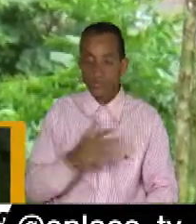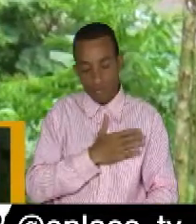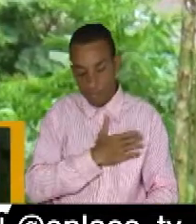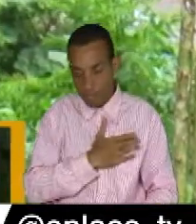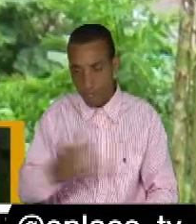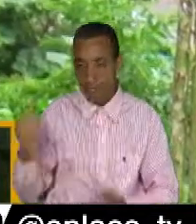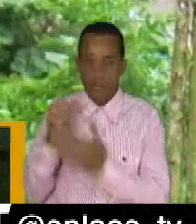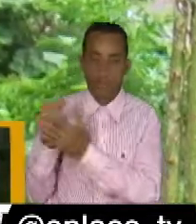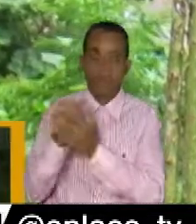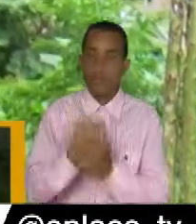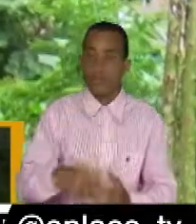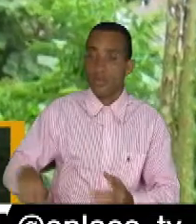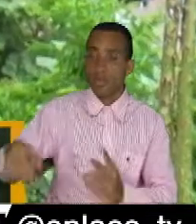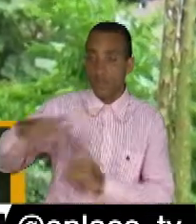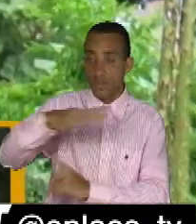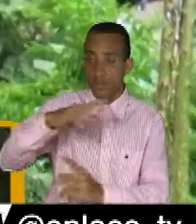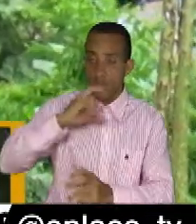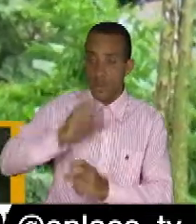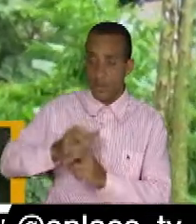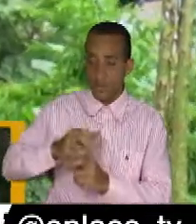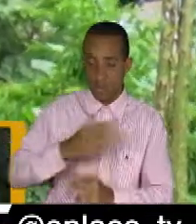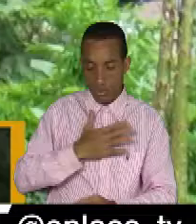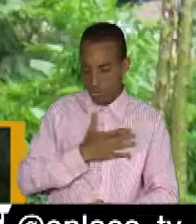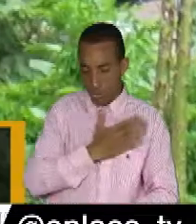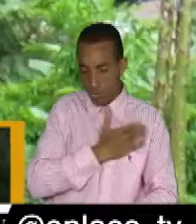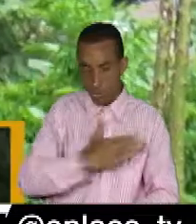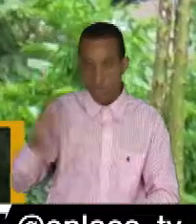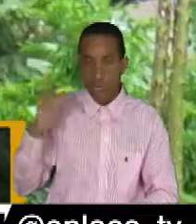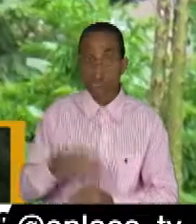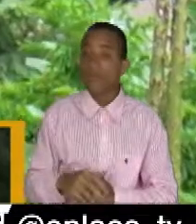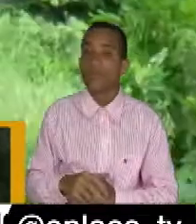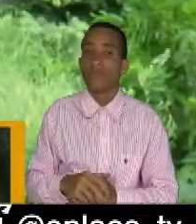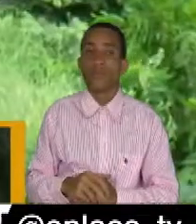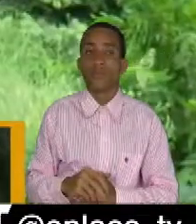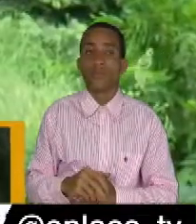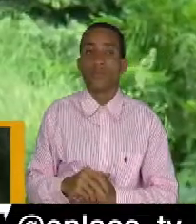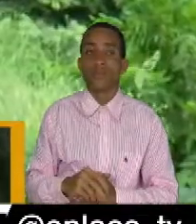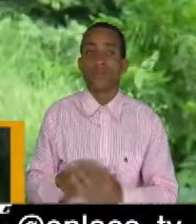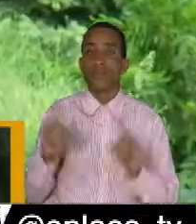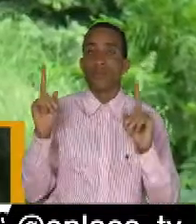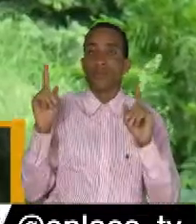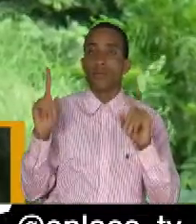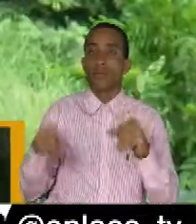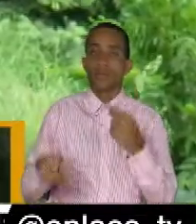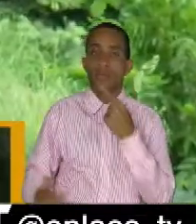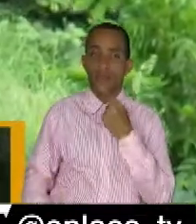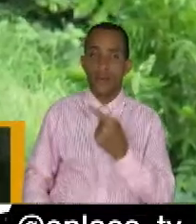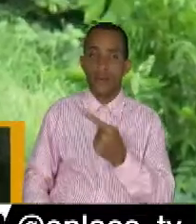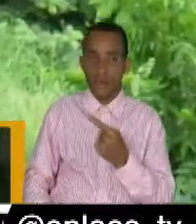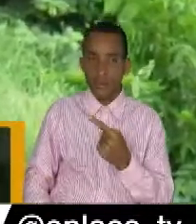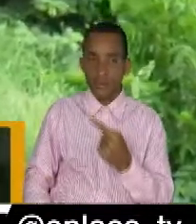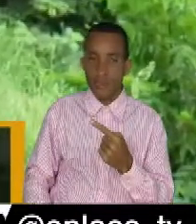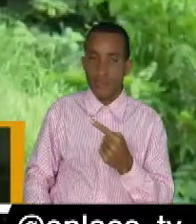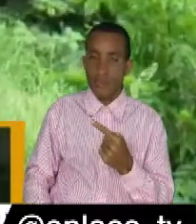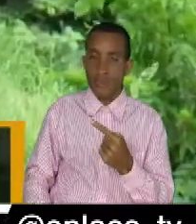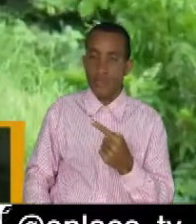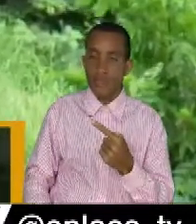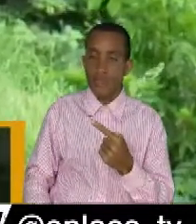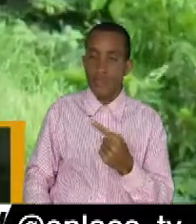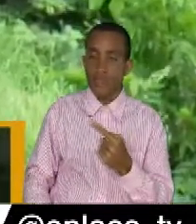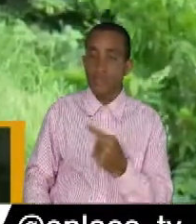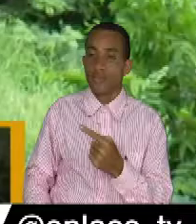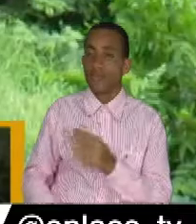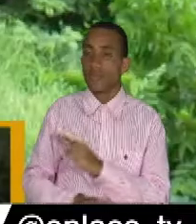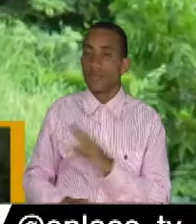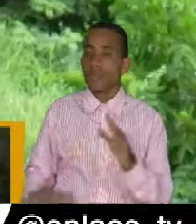estén en esta situación. Para eso estamos, cubriendo esa emergencia. También digo que esa emergencia, esos